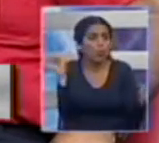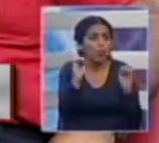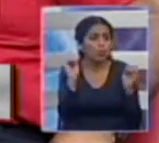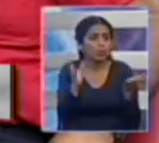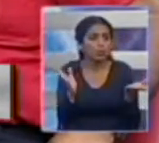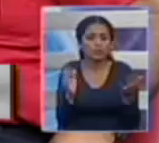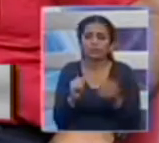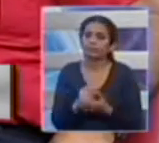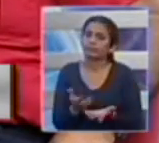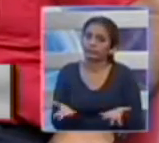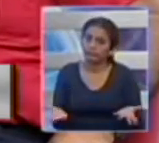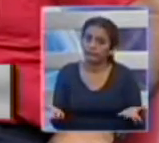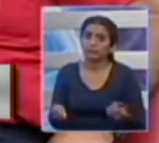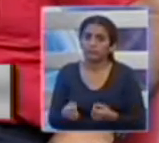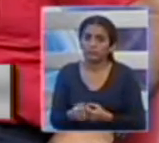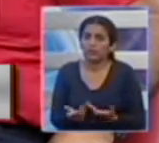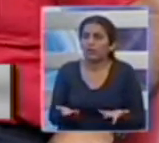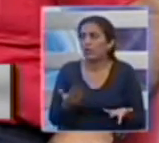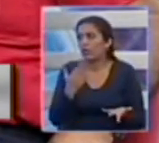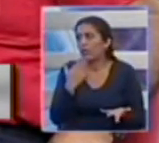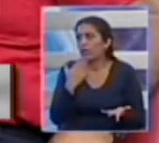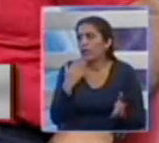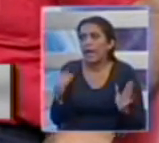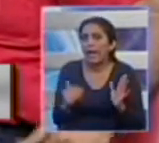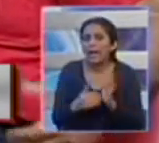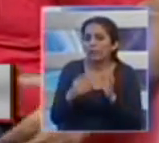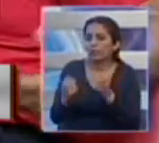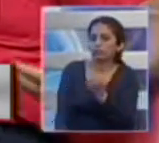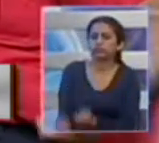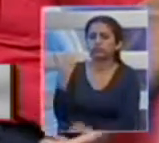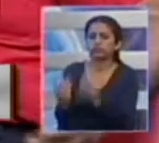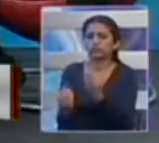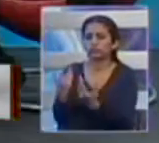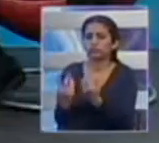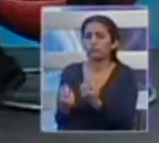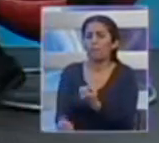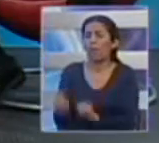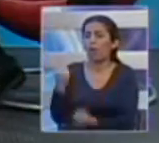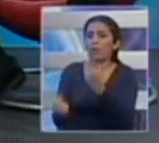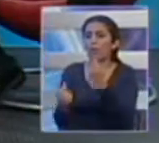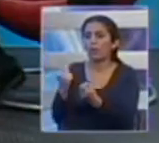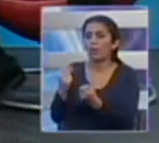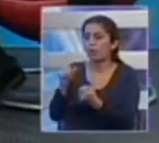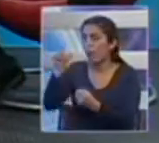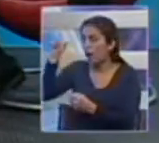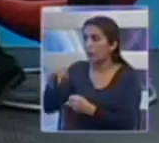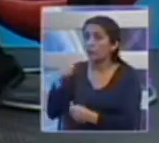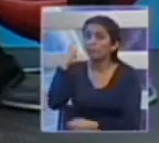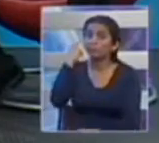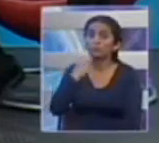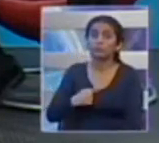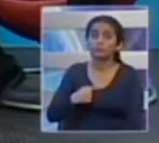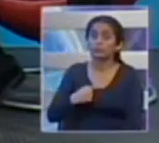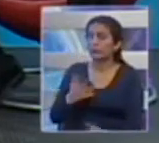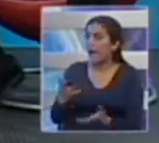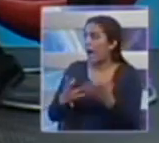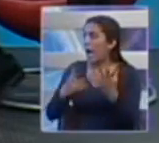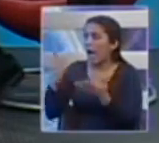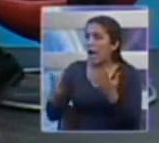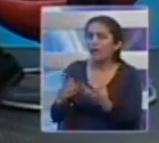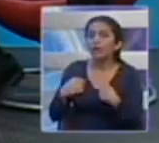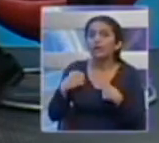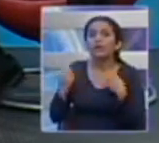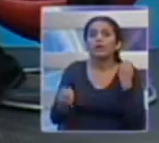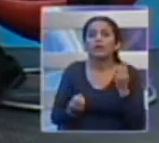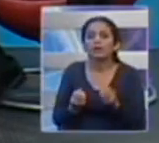una persona afectada, ¿no? ¿Cuál es la primera intervención o la primera acción con una persona quemada o herida producto de un